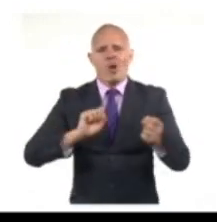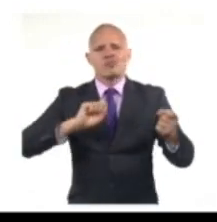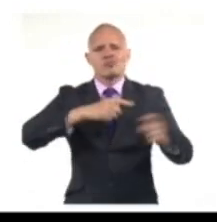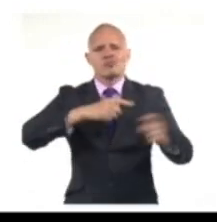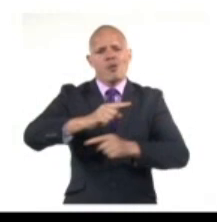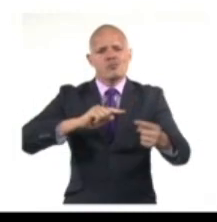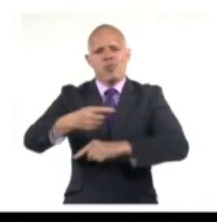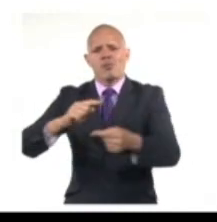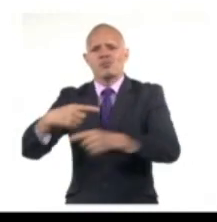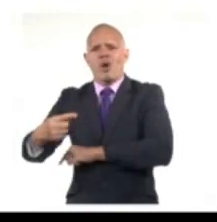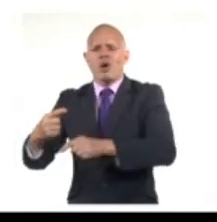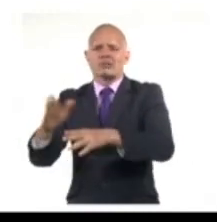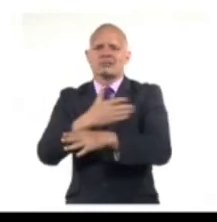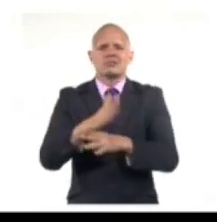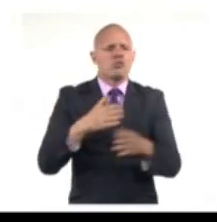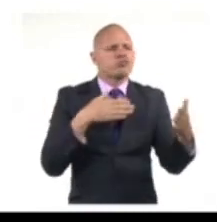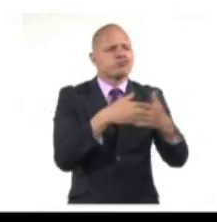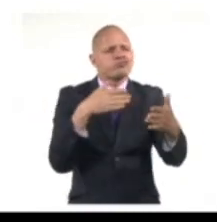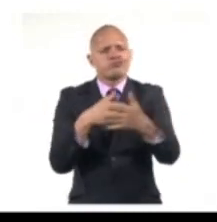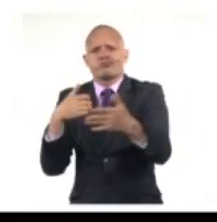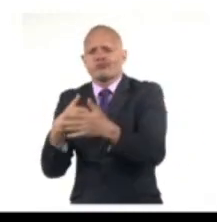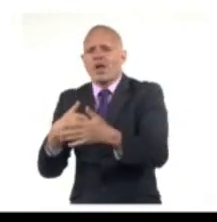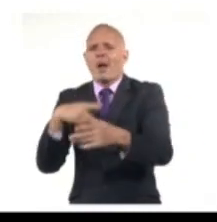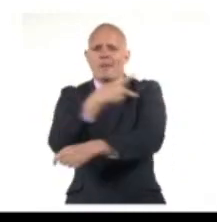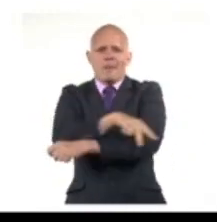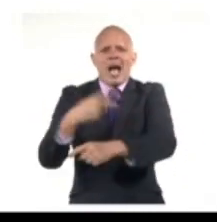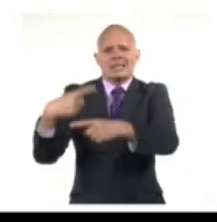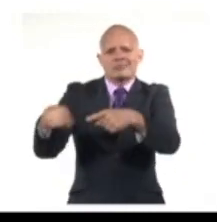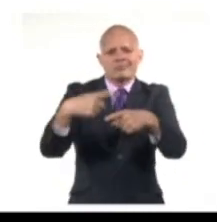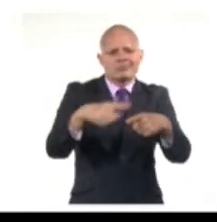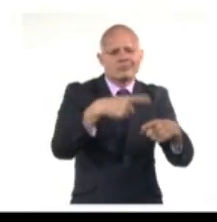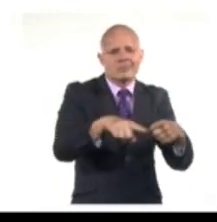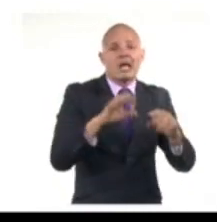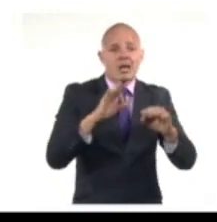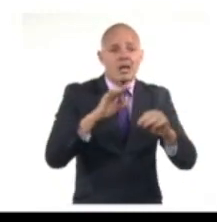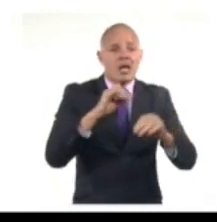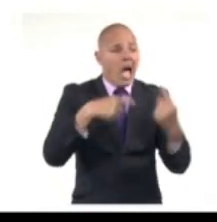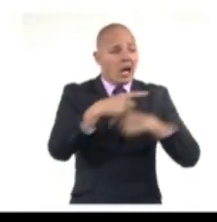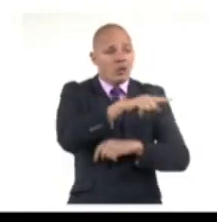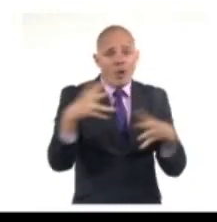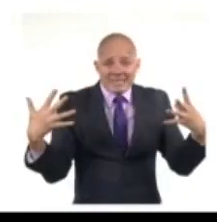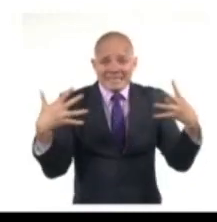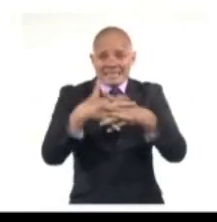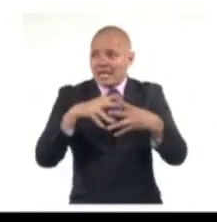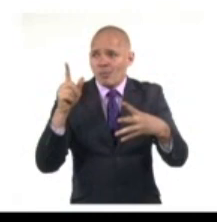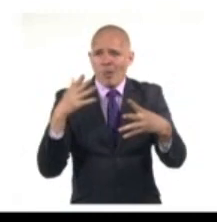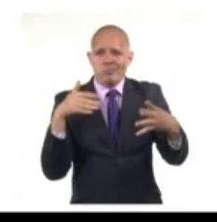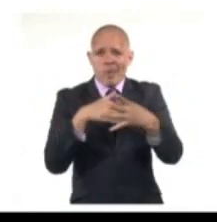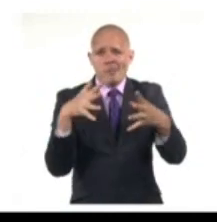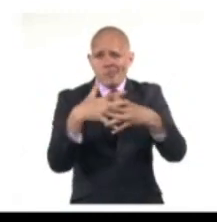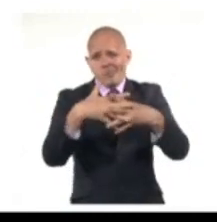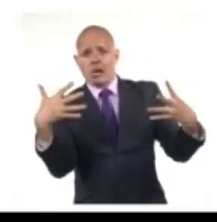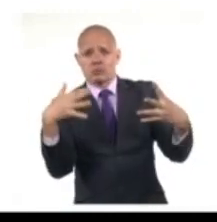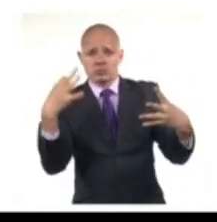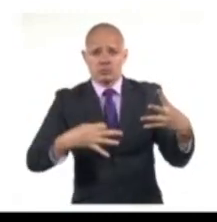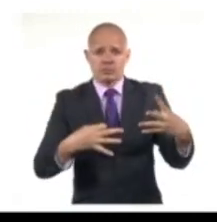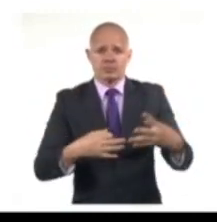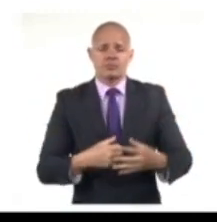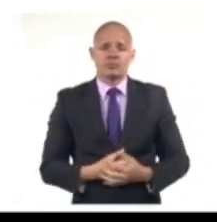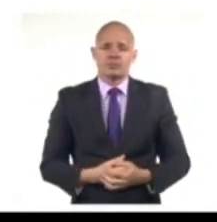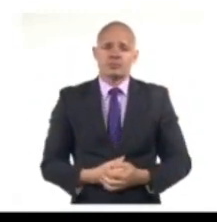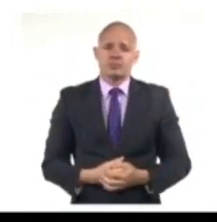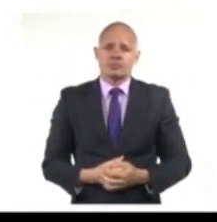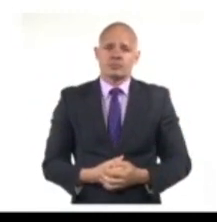limitar la soberanía de las naciones de la región e impedir las aspiraciones de unidad e integración latinoamericana y caribeña.